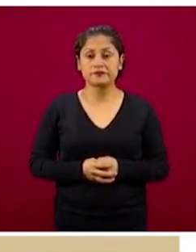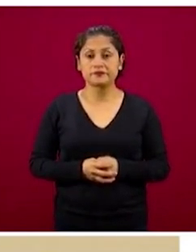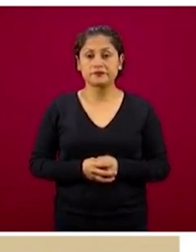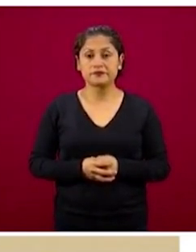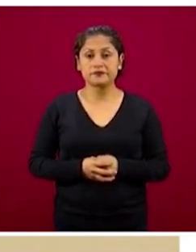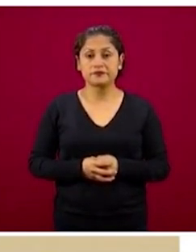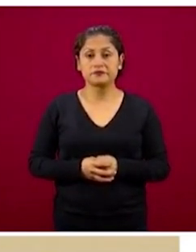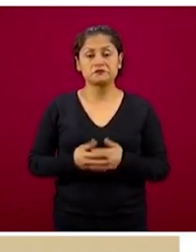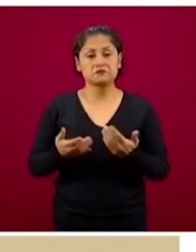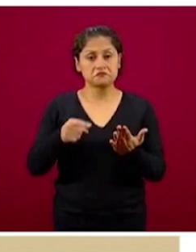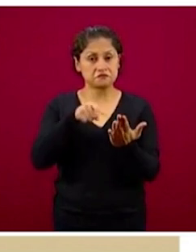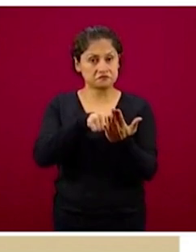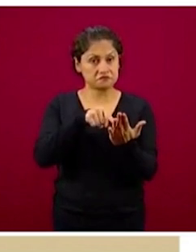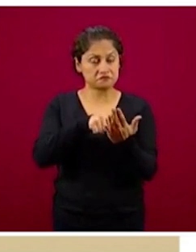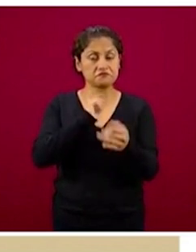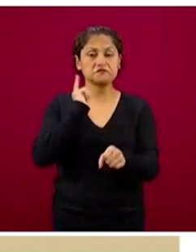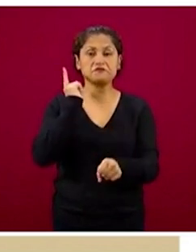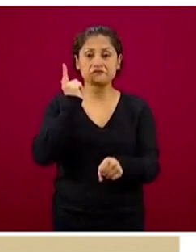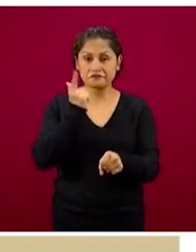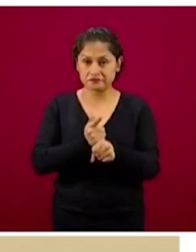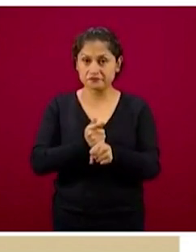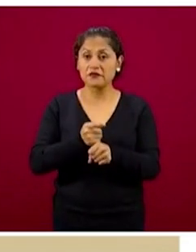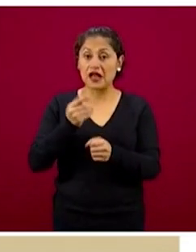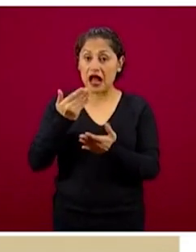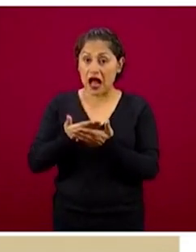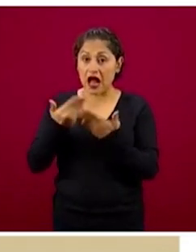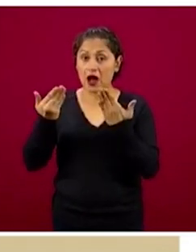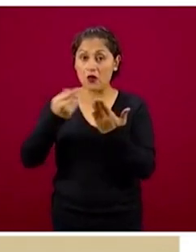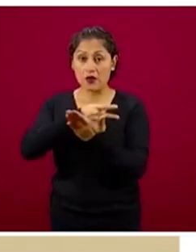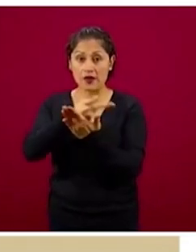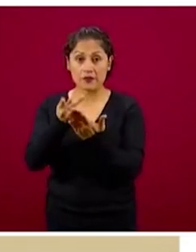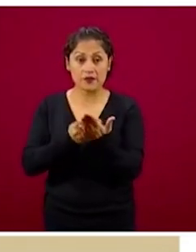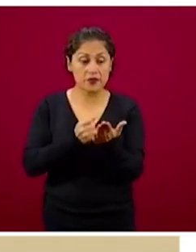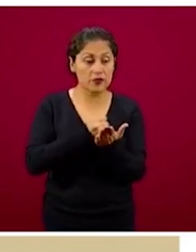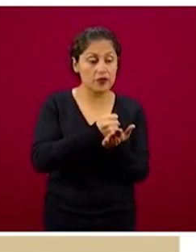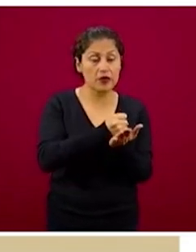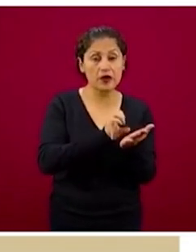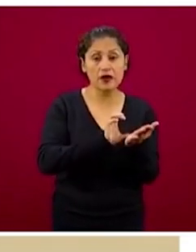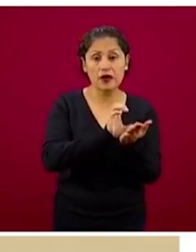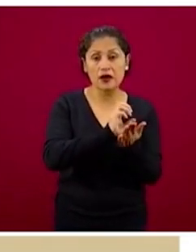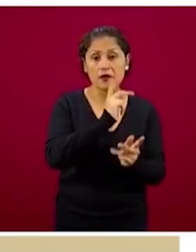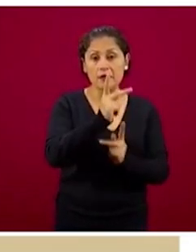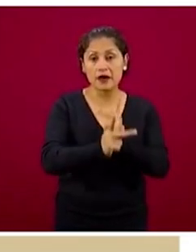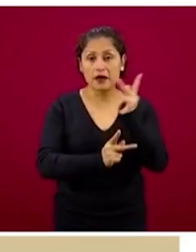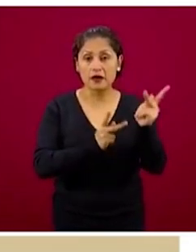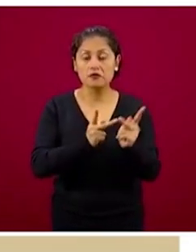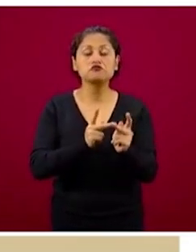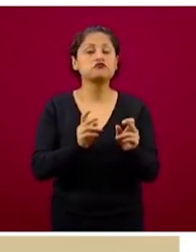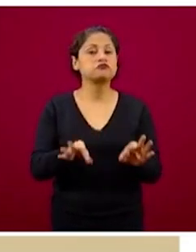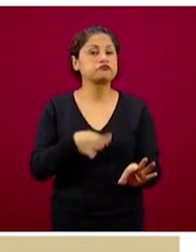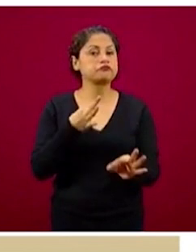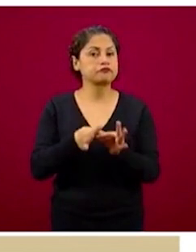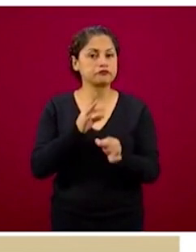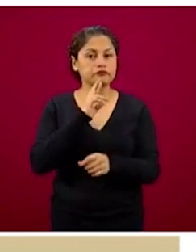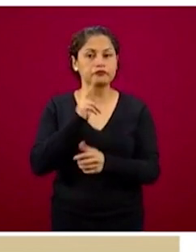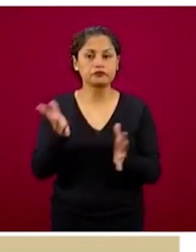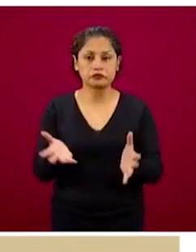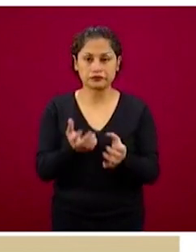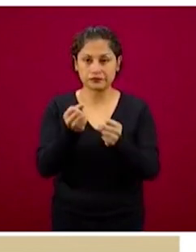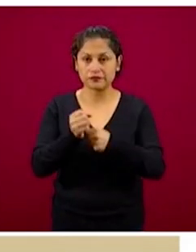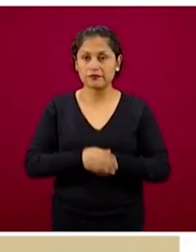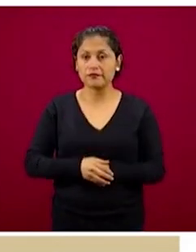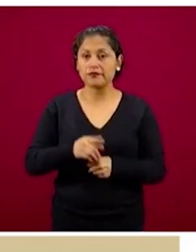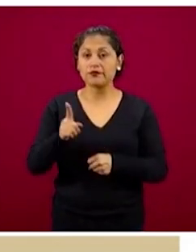alcance y la oportunidad que tiene en este tipo de programas en méxico para 2018 se otorgaron créditos